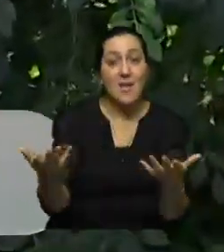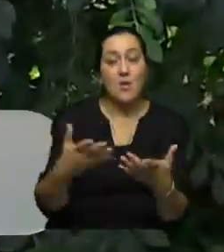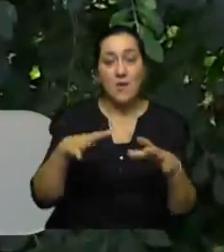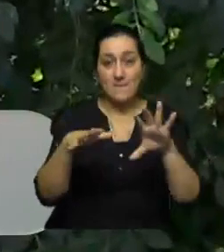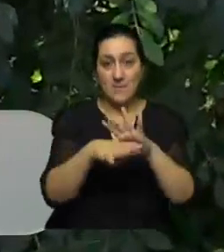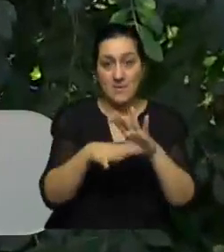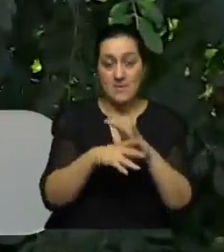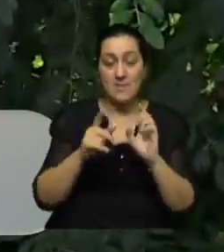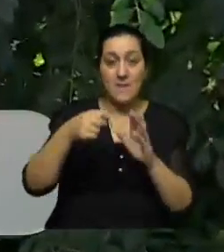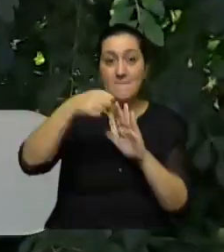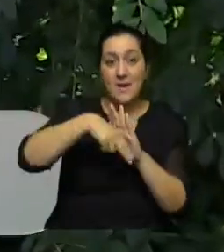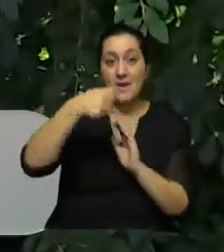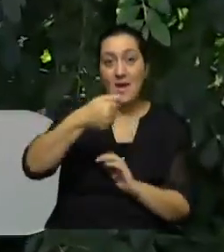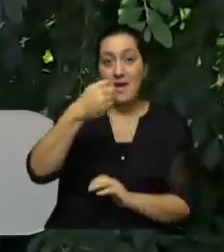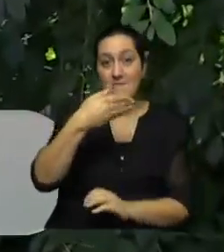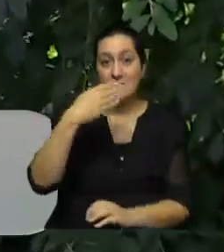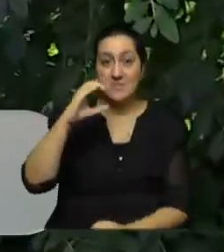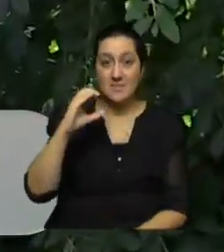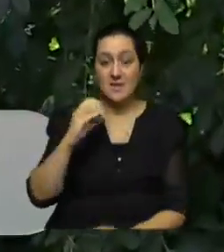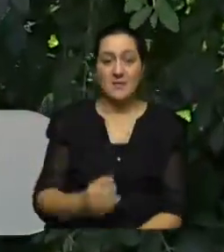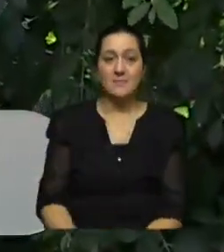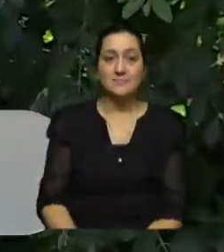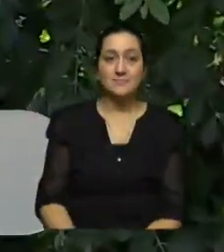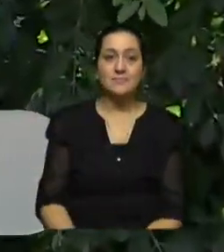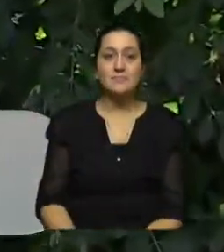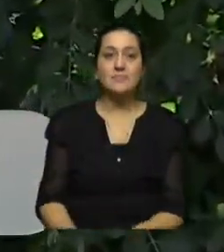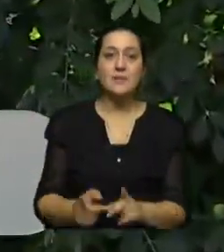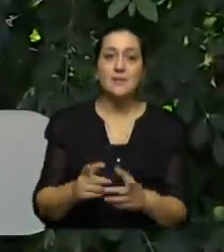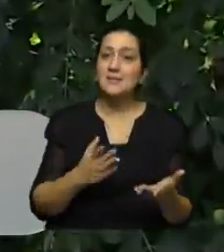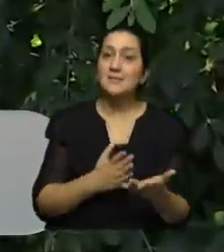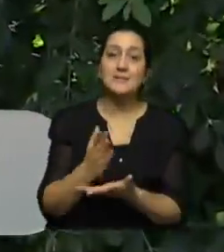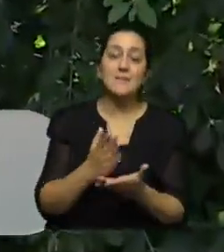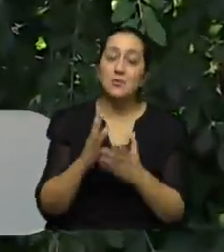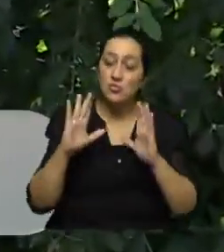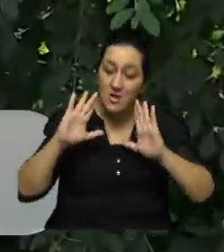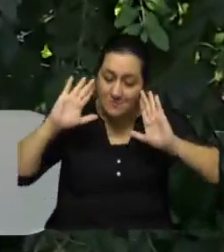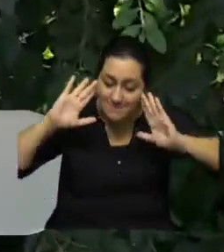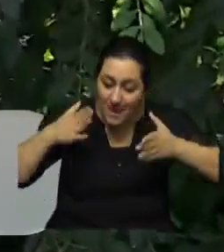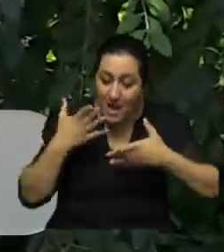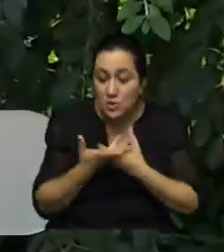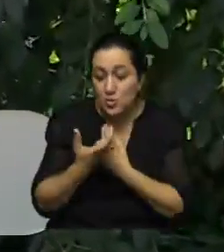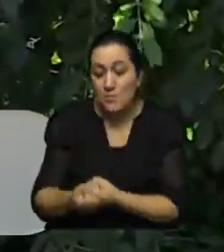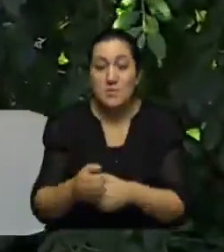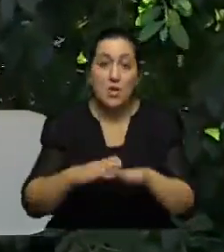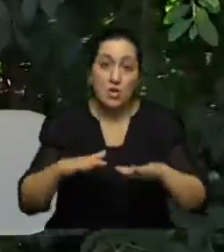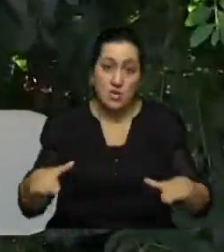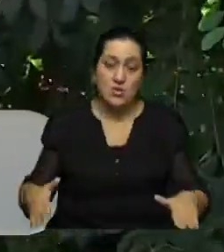los del ABC también. Y todo el tema siempre con los niños. Nosotros trabajamos por los niños nomás.